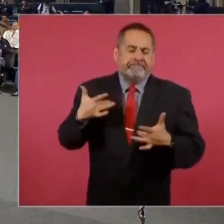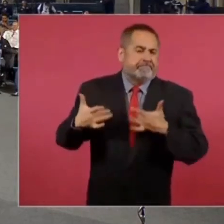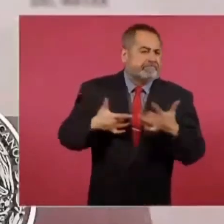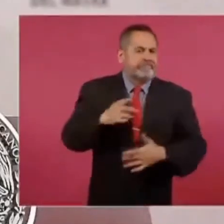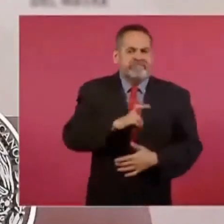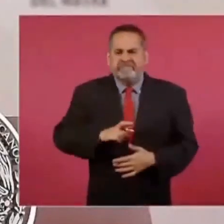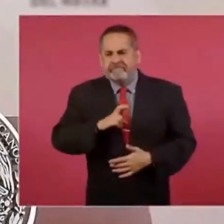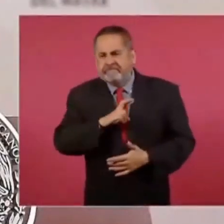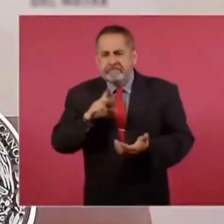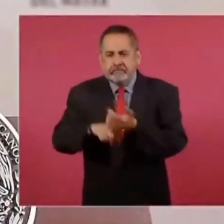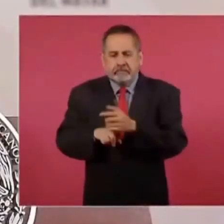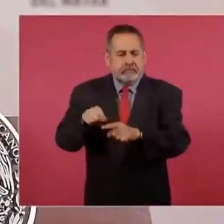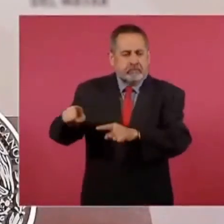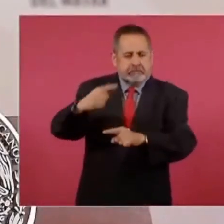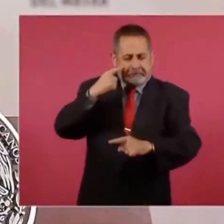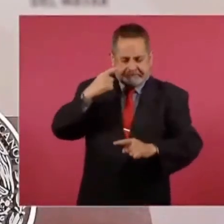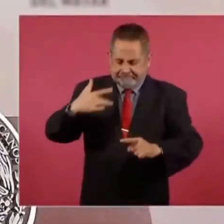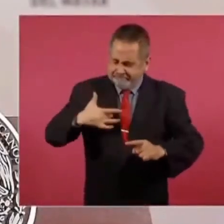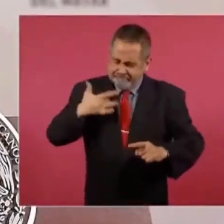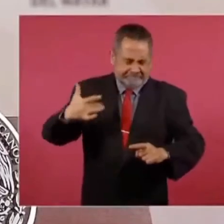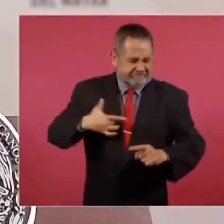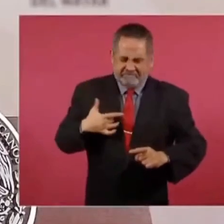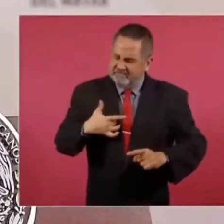Además, su aguda sensibilidad